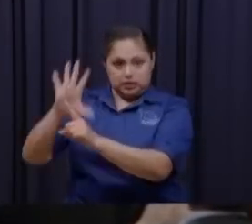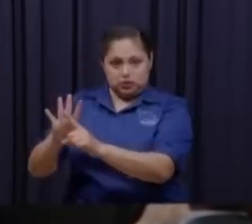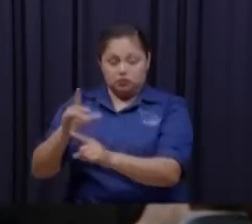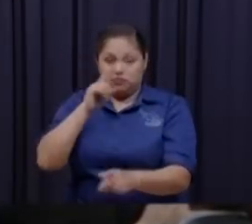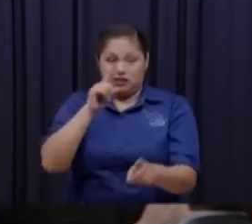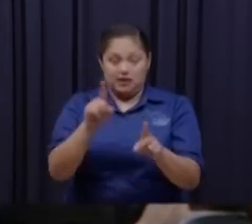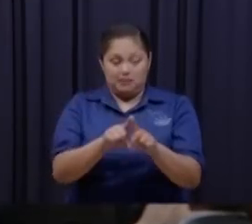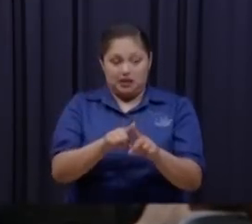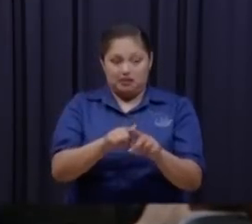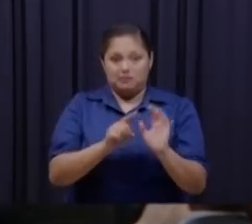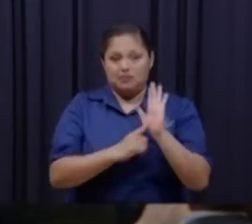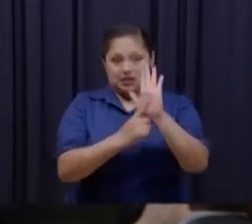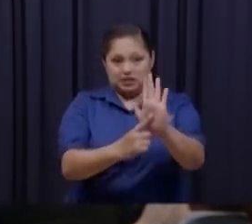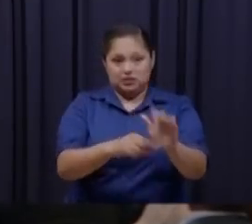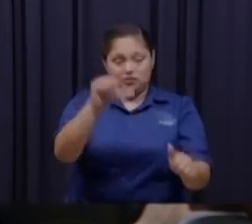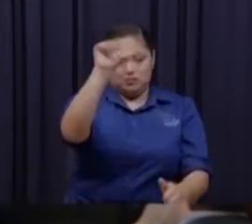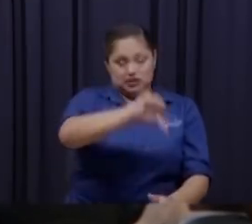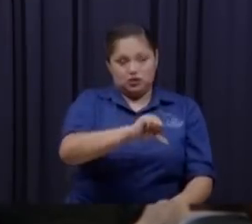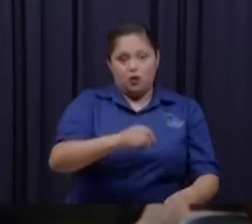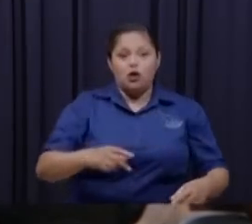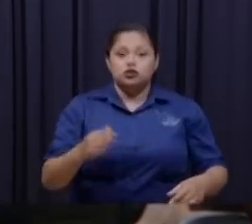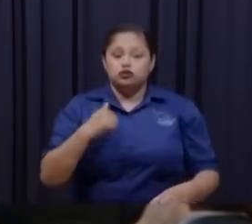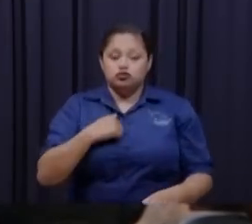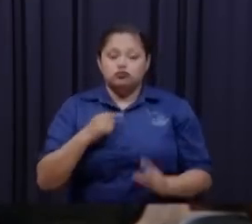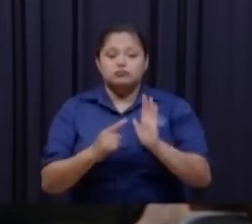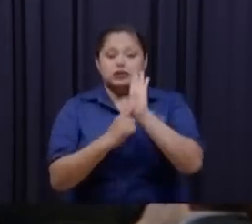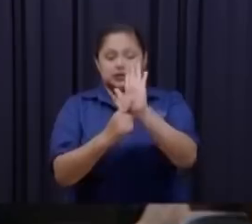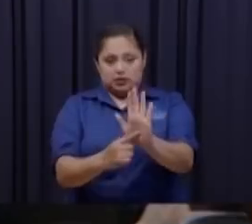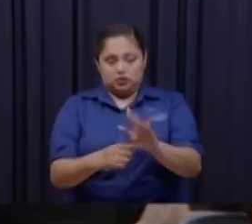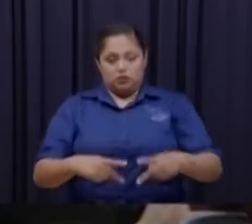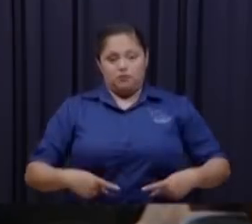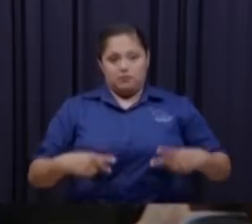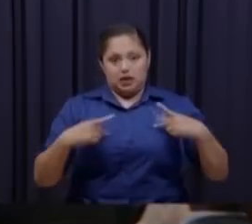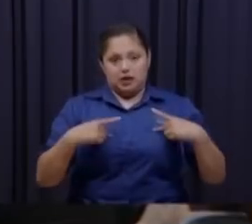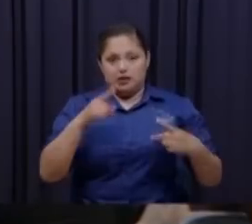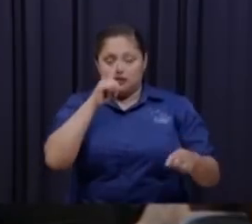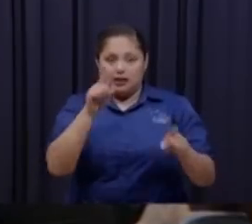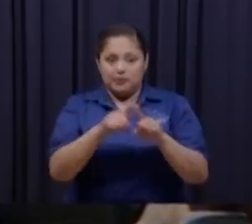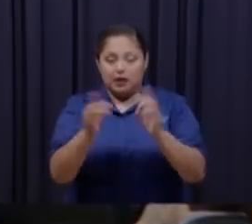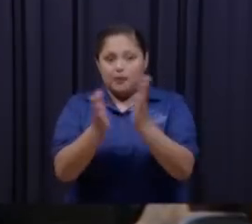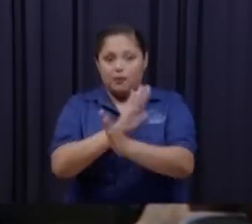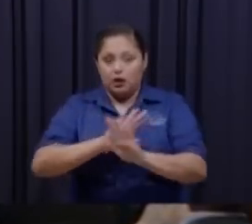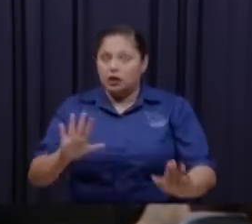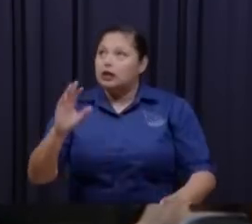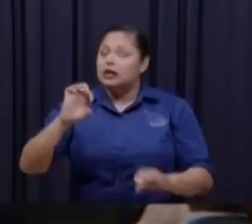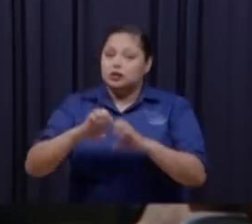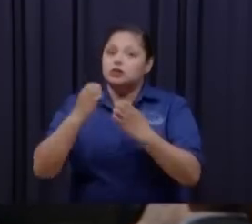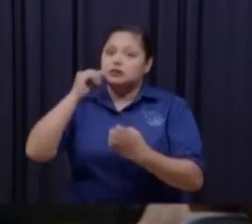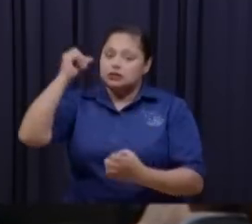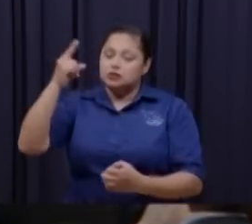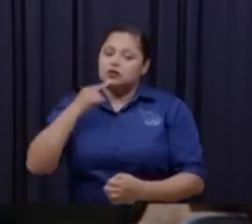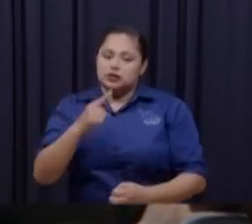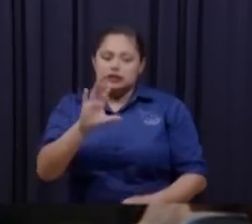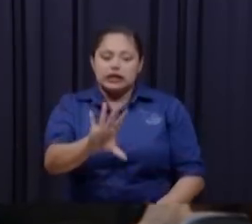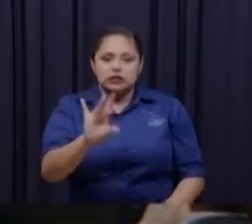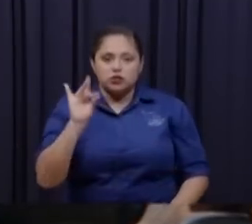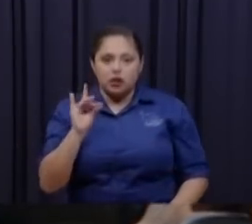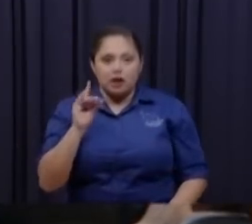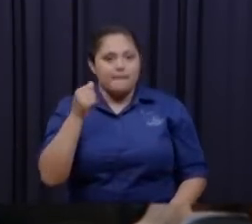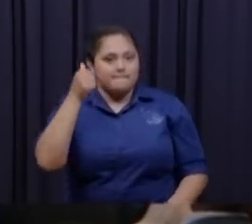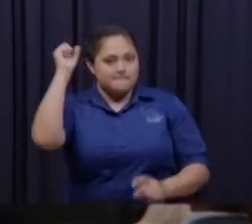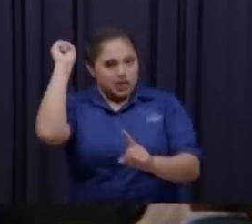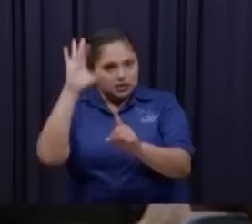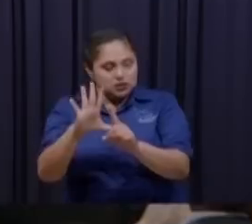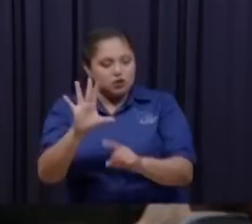la vida y la muerte. Escojan la bendición. Dice ahí el Señor, ¿eh? Impresionante. Pero ni modo, ¿quién